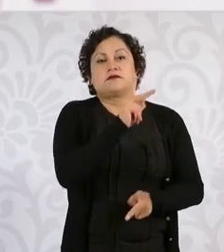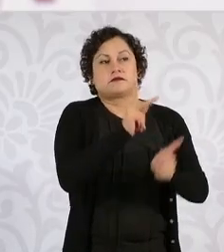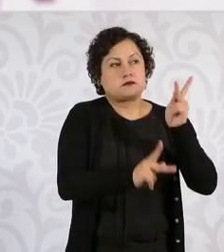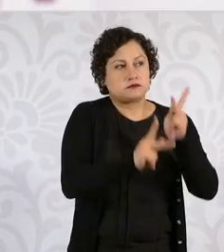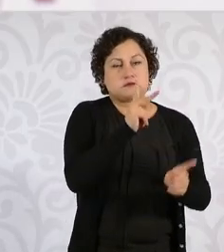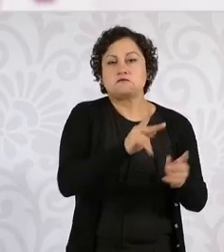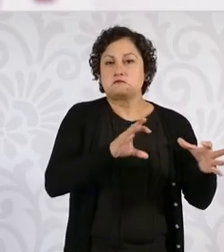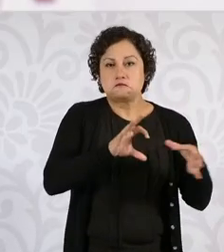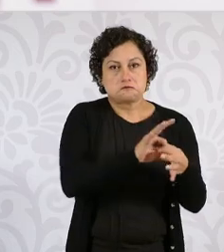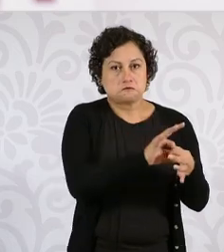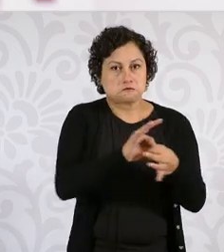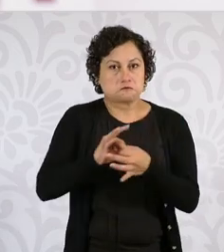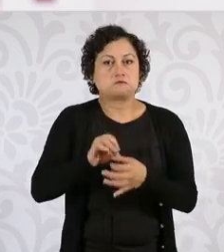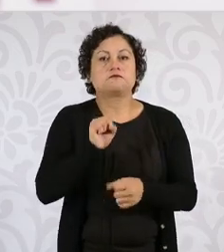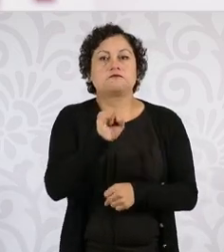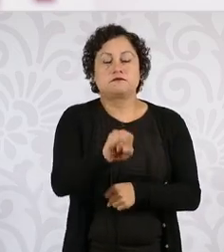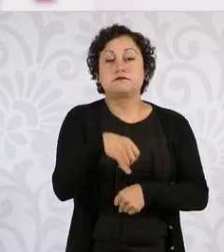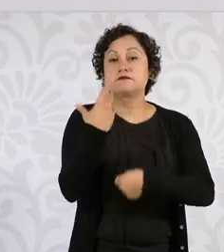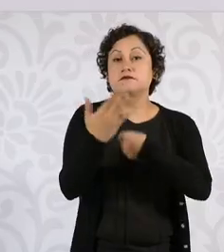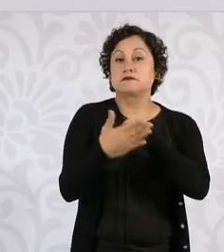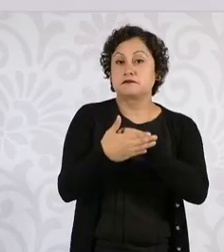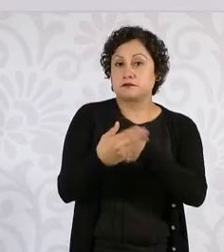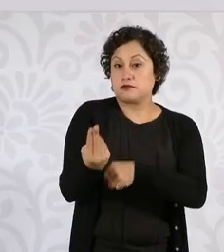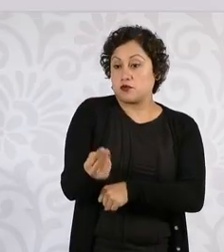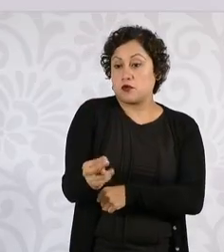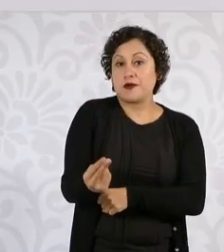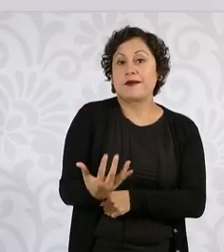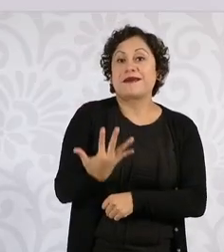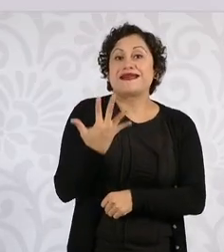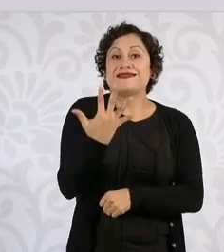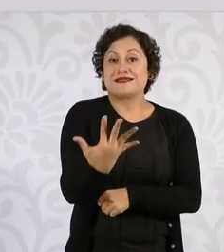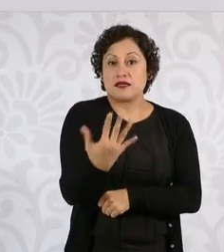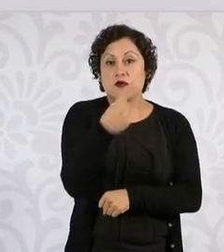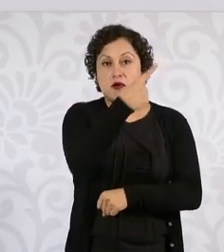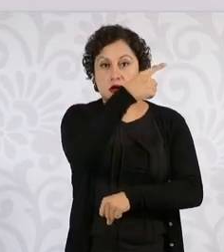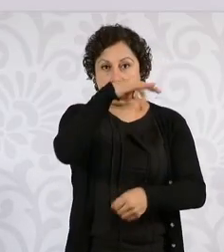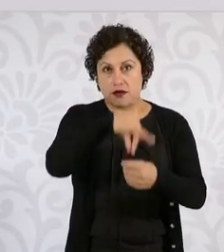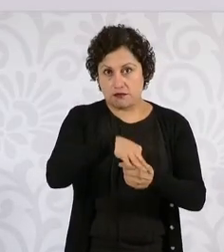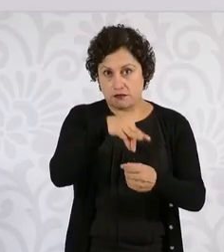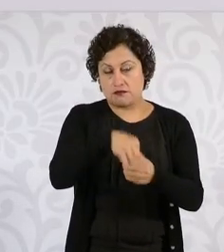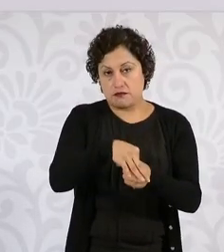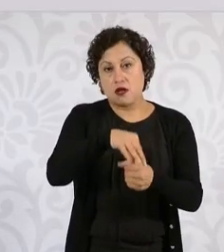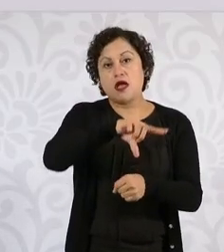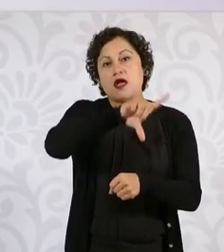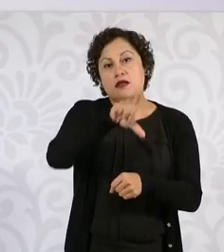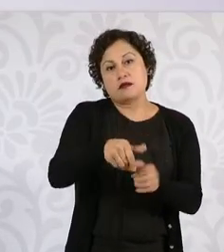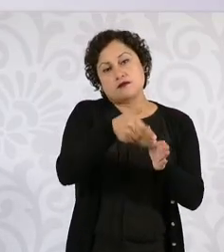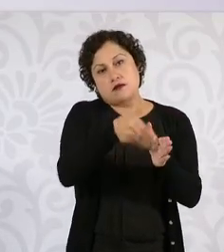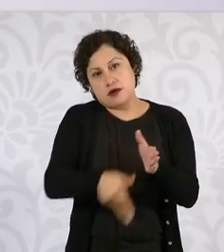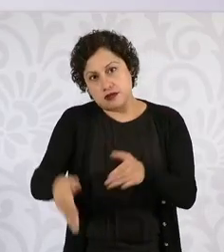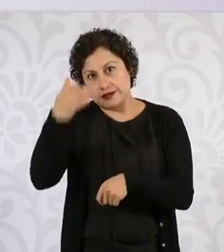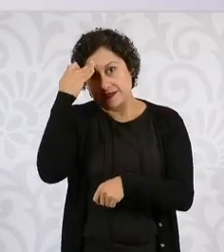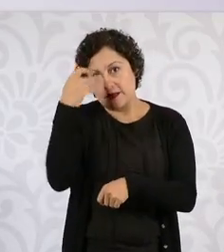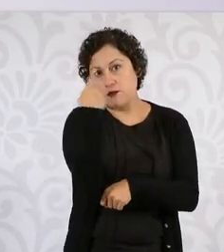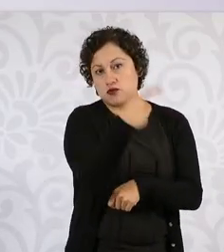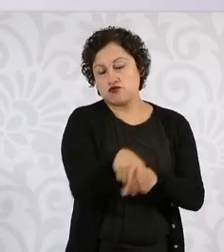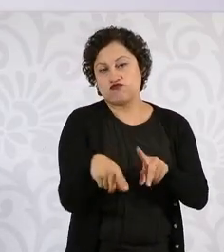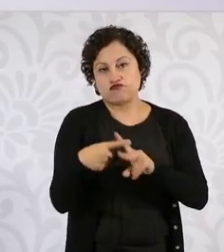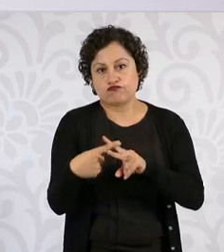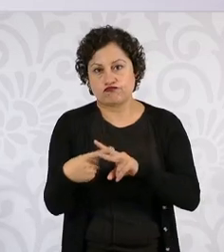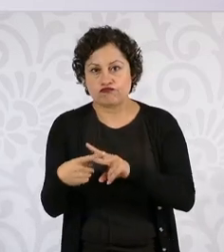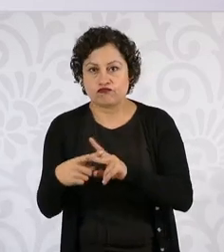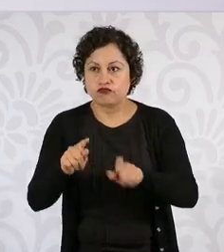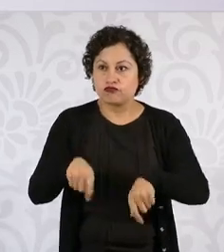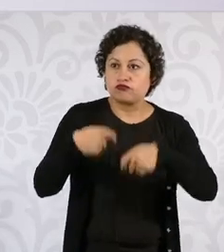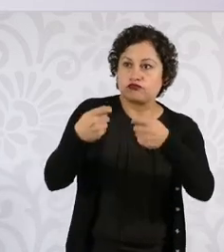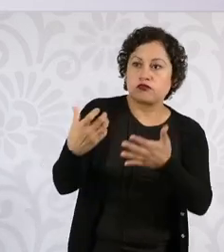El 5 de noviembre es la elección en Estados Unidos, y luego se llevan su tiempo para la calificación de esa elección, y